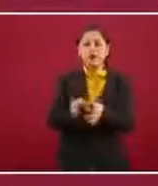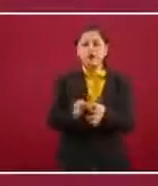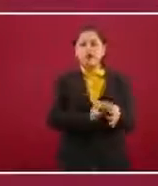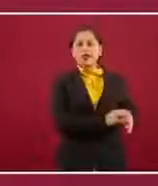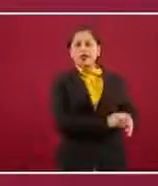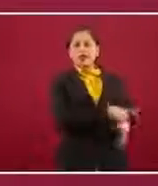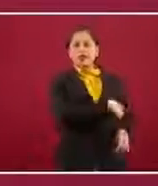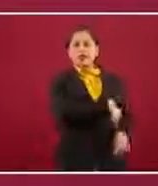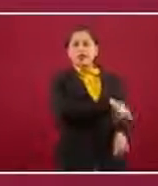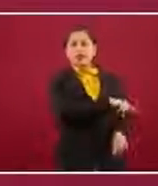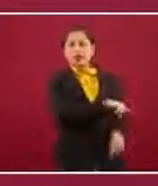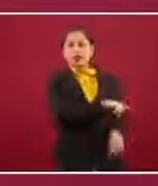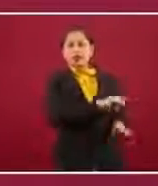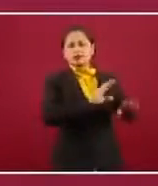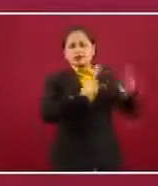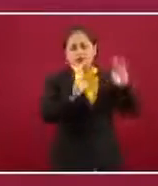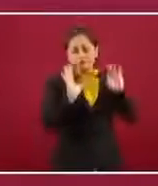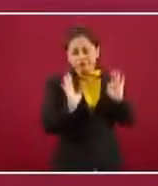pensando que